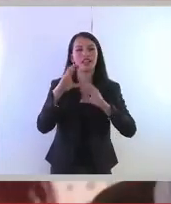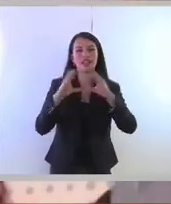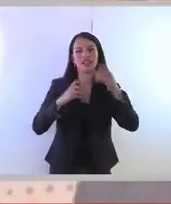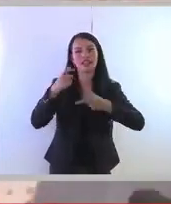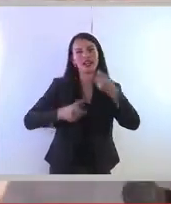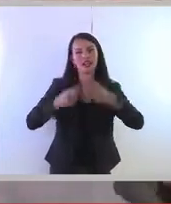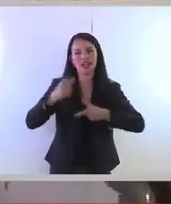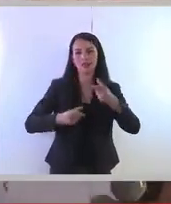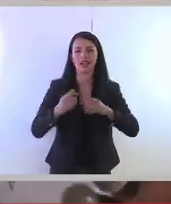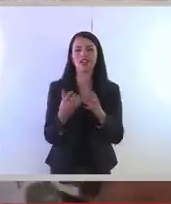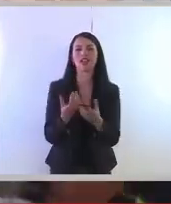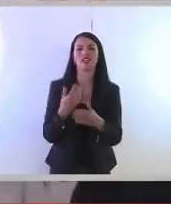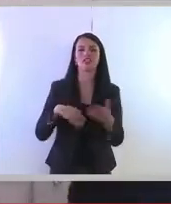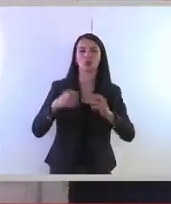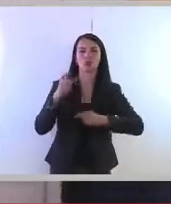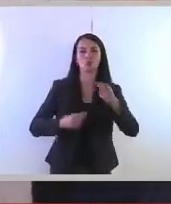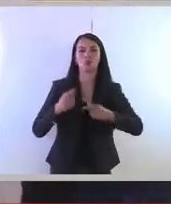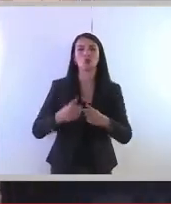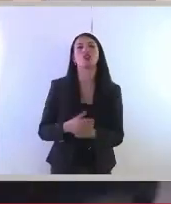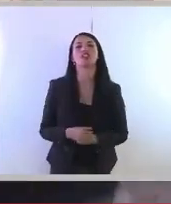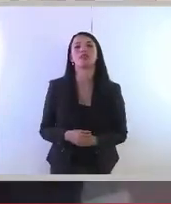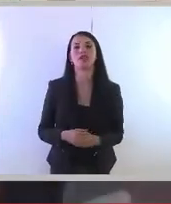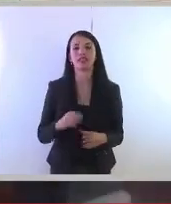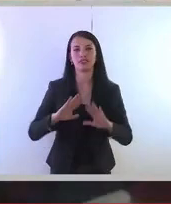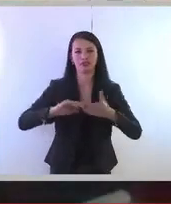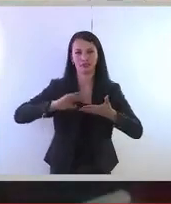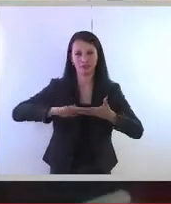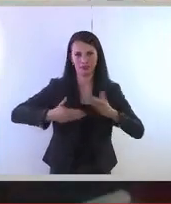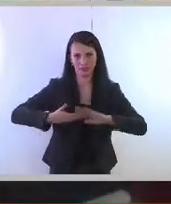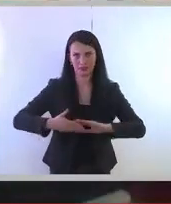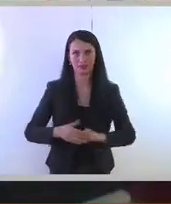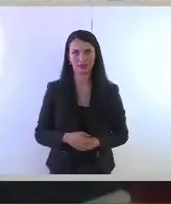de Paz. Entonces, senadora.